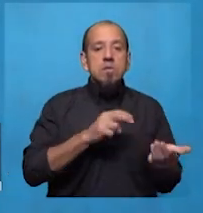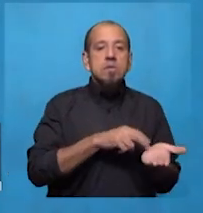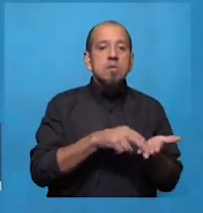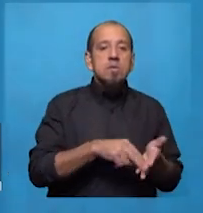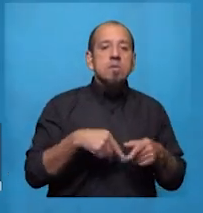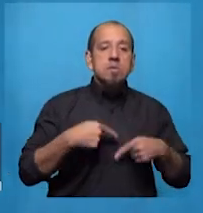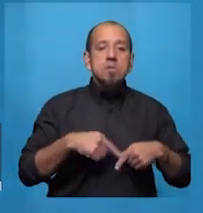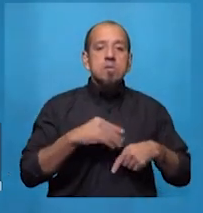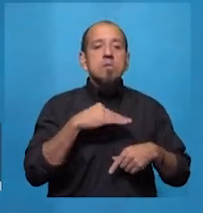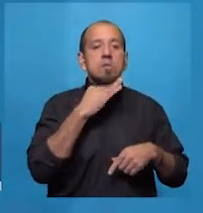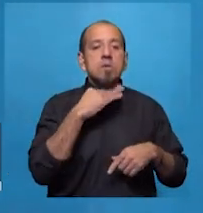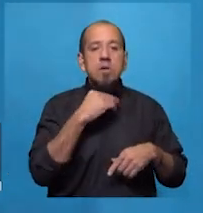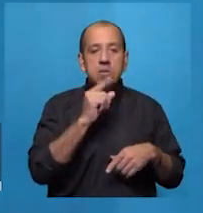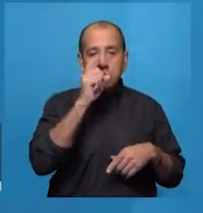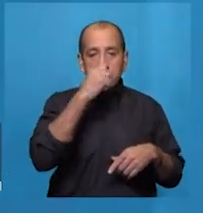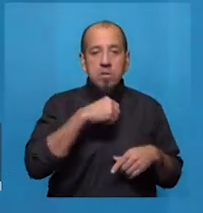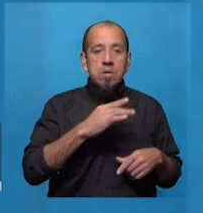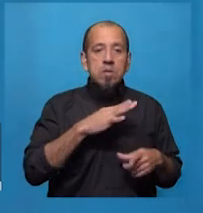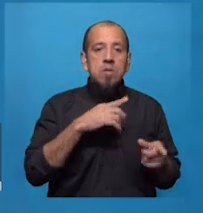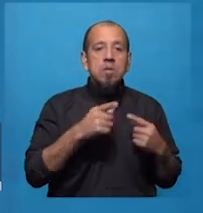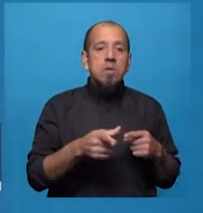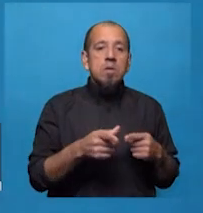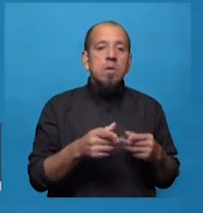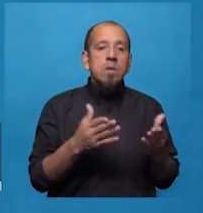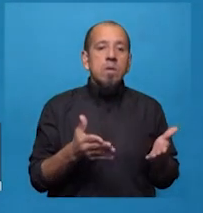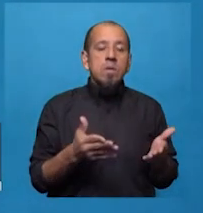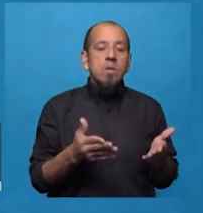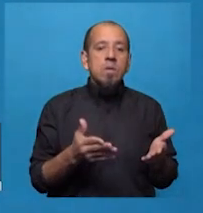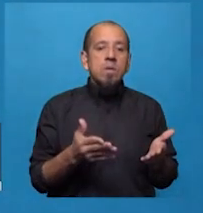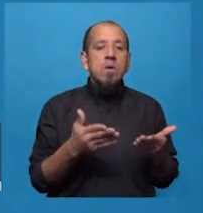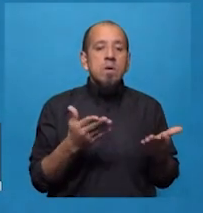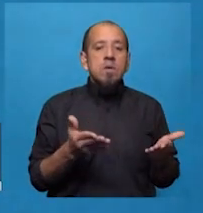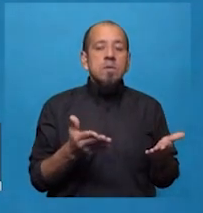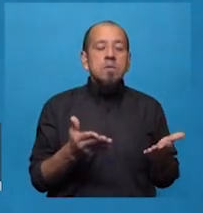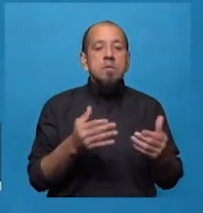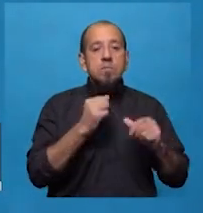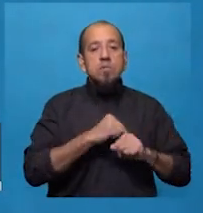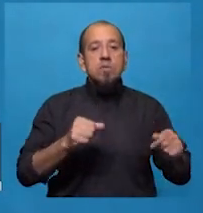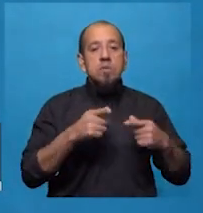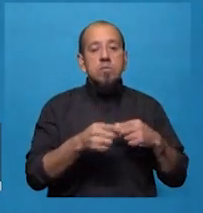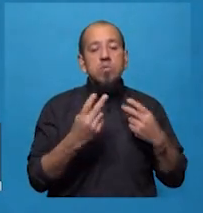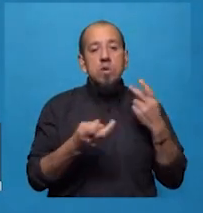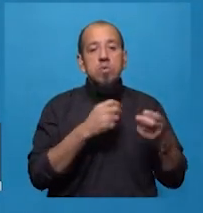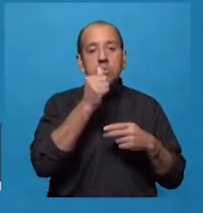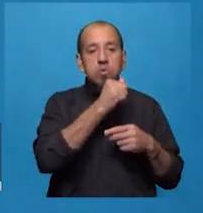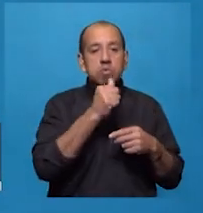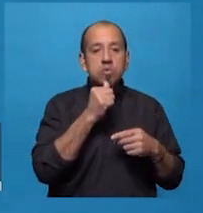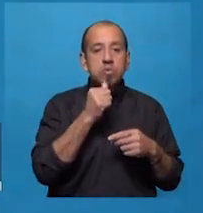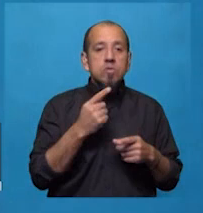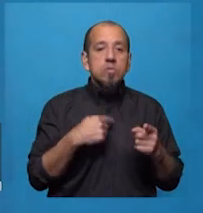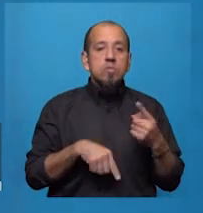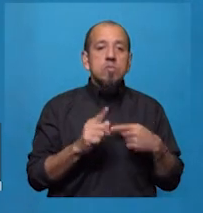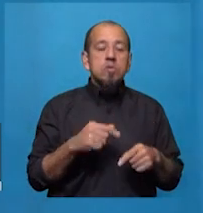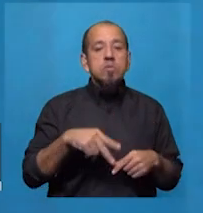intendencia canelones la intendencia de Montevideo allí donde tenemos presencia poner la cara y poner un hombro para tratar de sacar esto adelante pero el tema es que